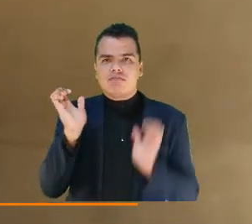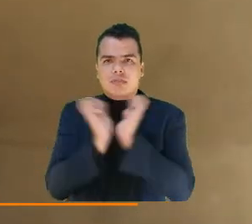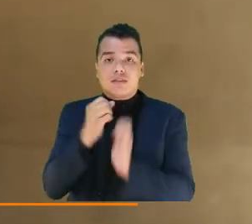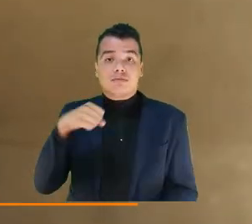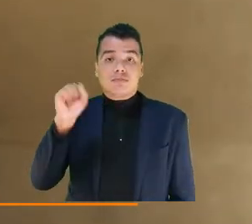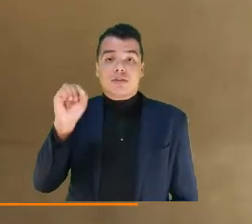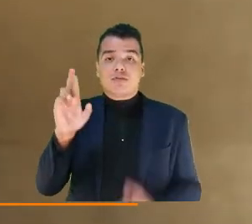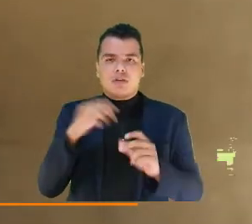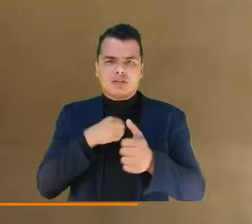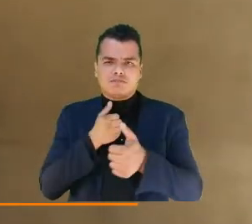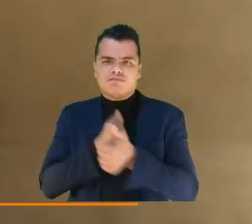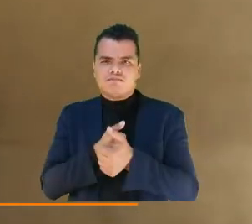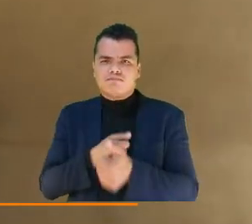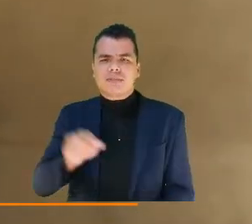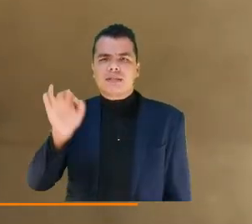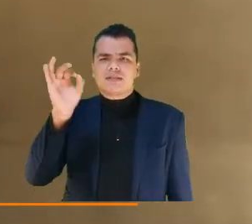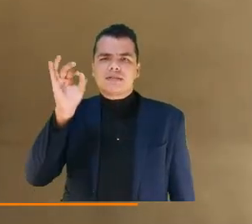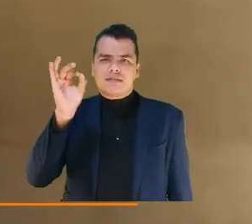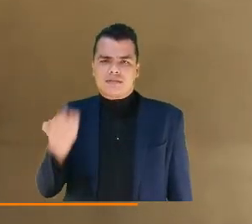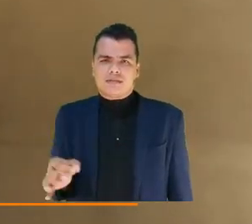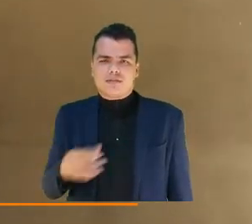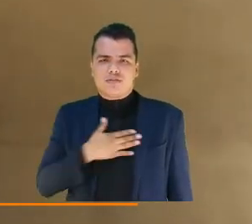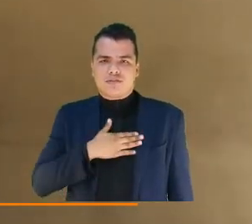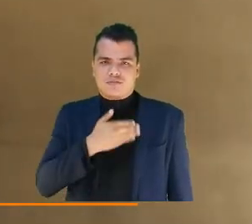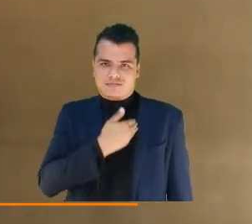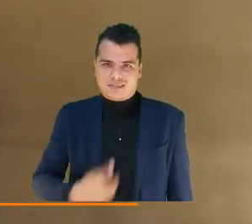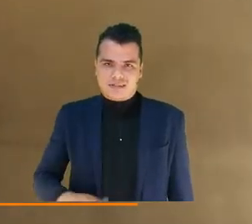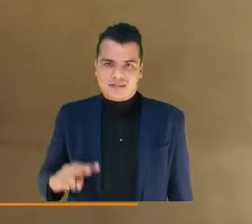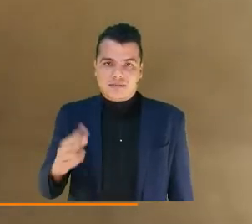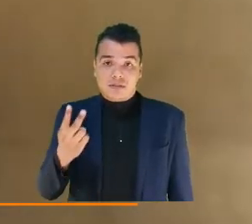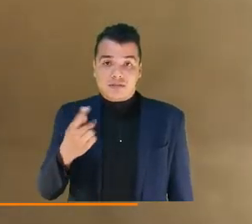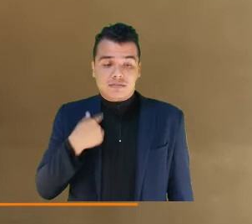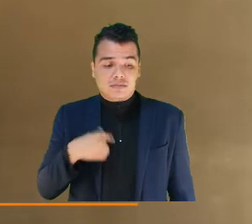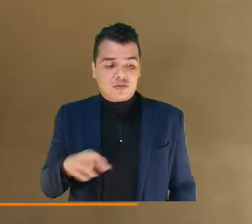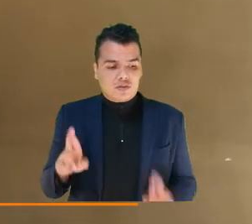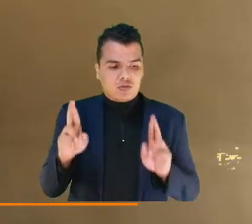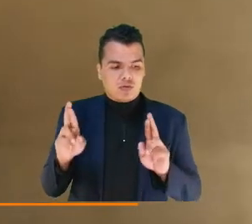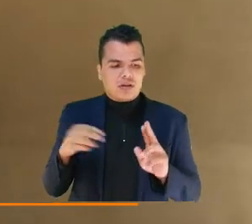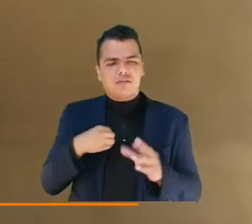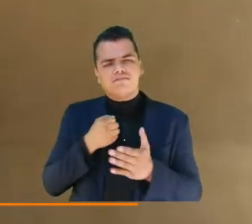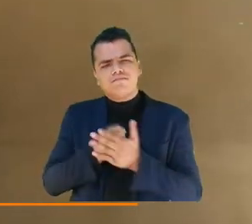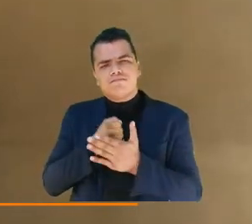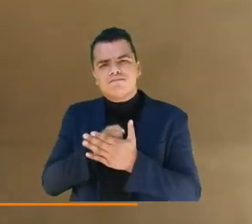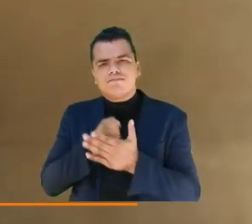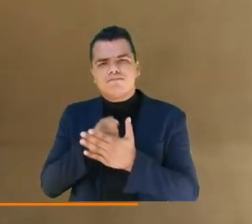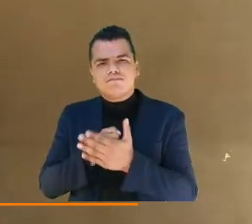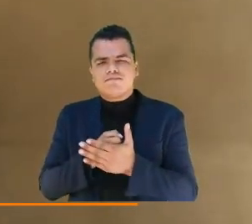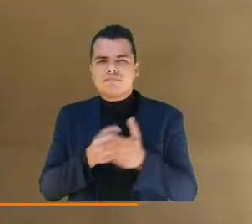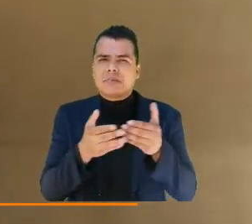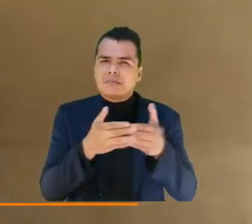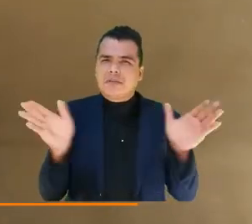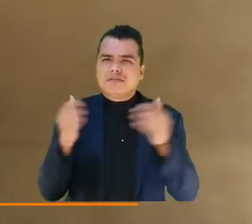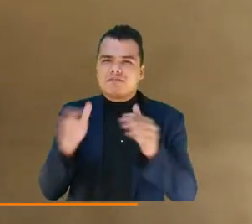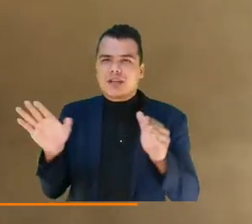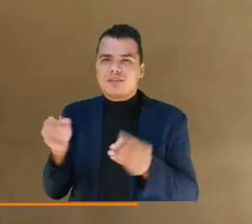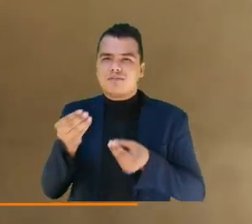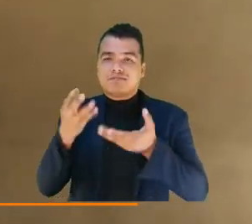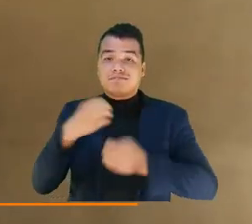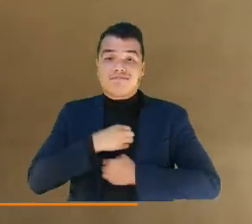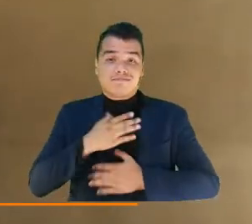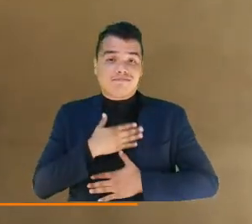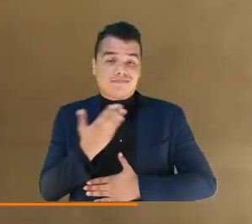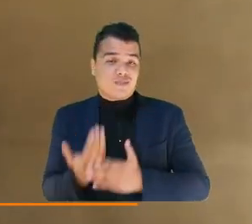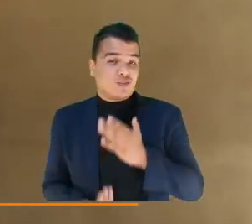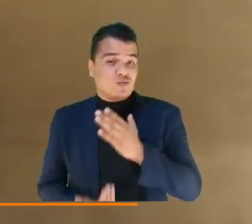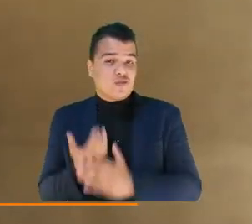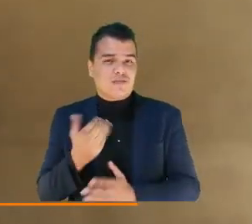estarlo acompañando como su fórmula vicepresidencial, y que esto siga abriendo caminos y oportunidades para todos los colombianos